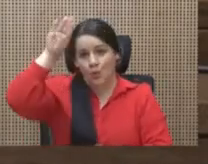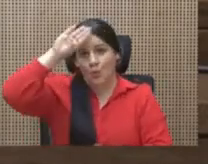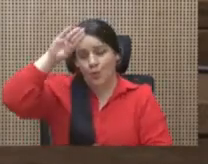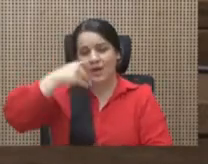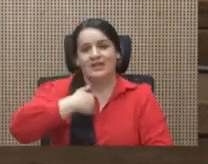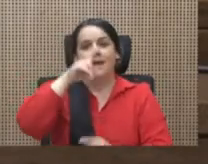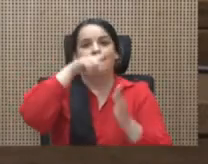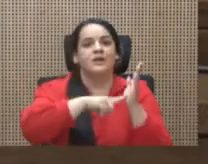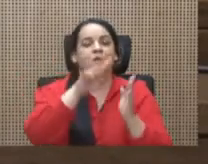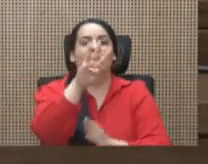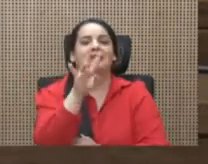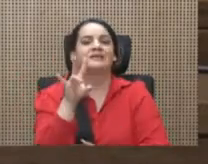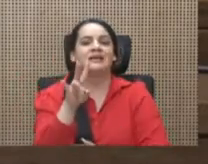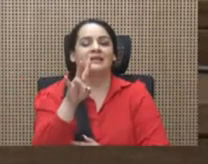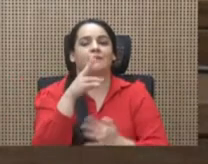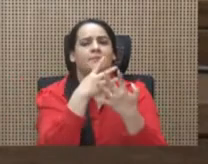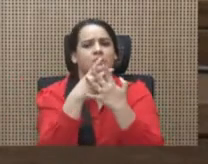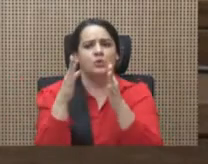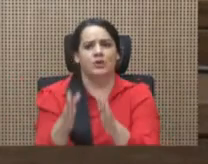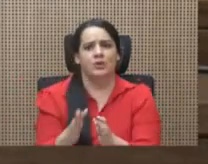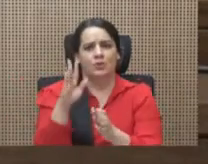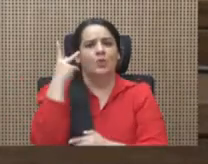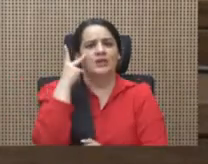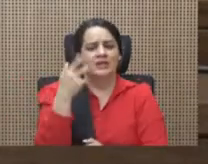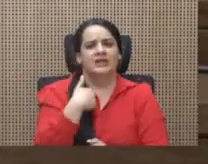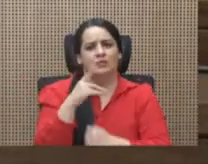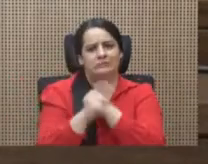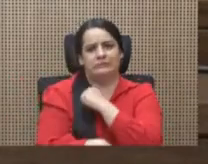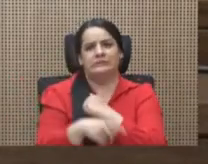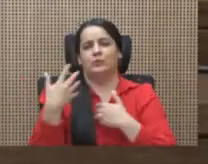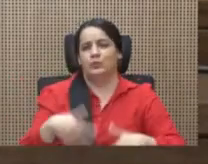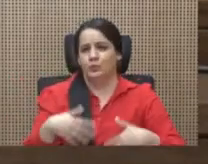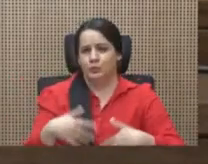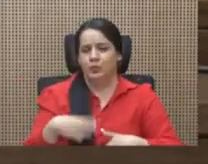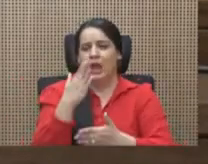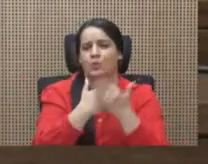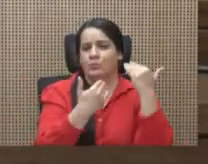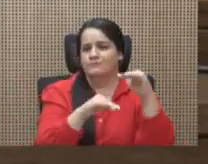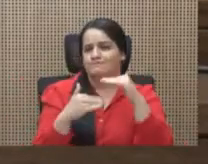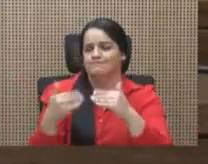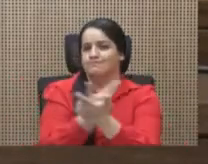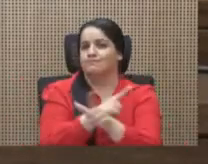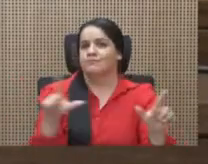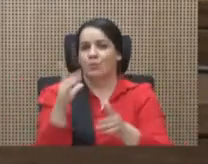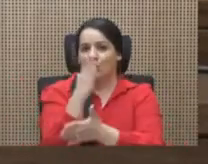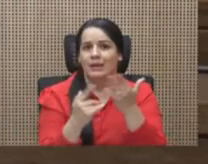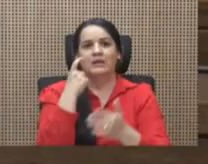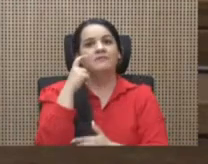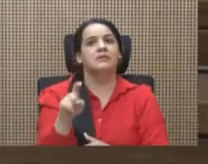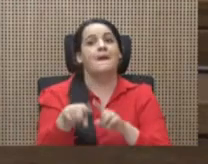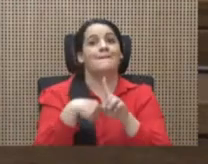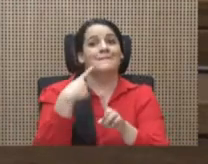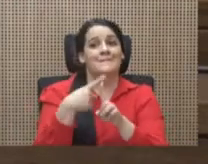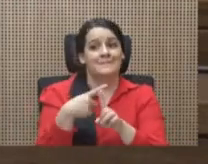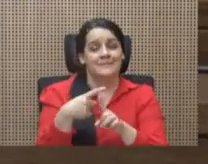1.047 prisioneros políticos y de conciencia sufriendo condenas judiciales o disposiciones de limitación de libertad por parte de las fiscalías